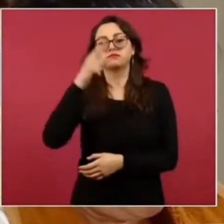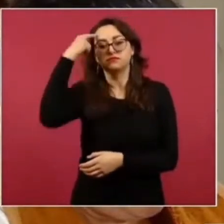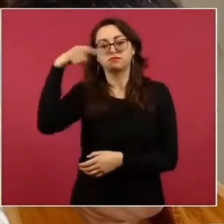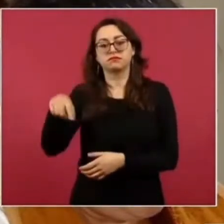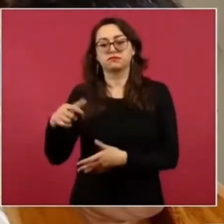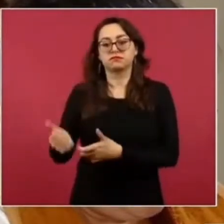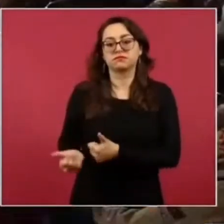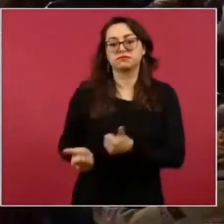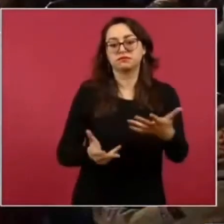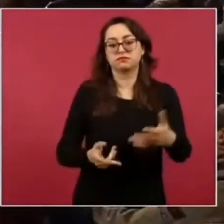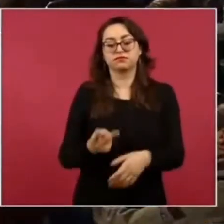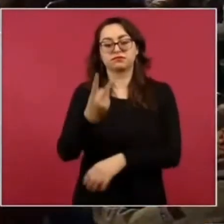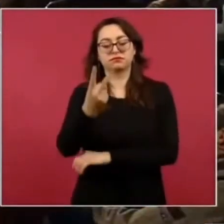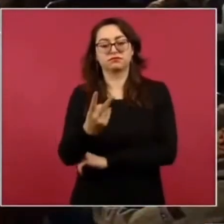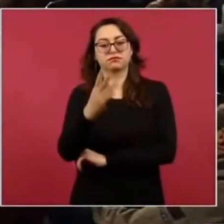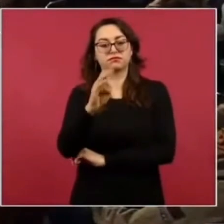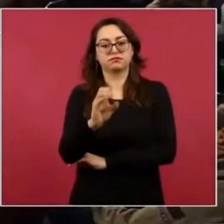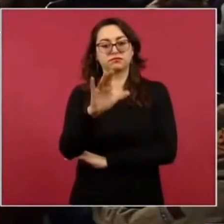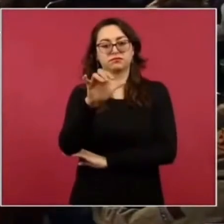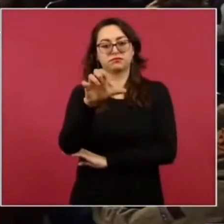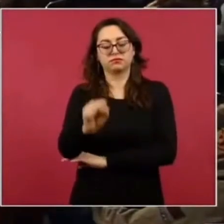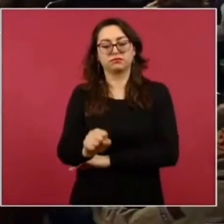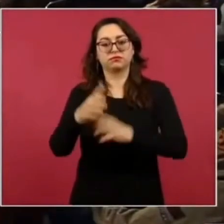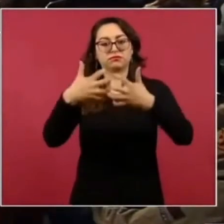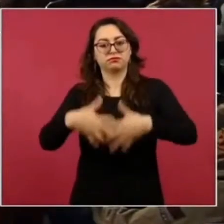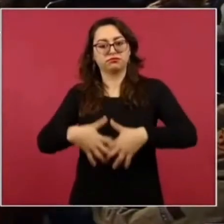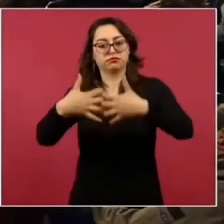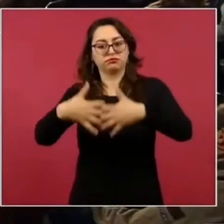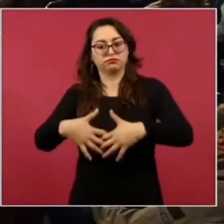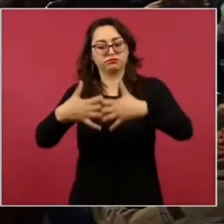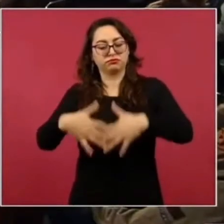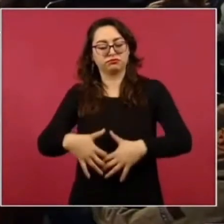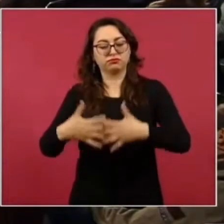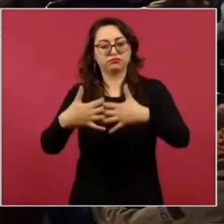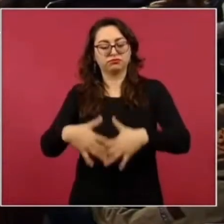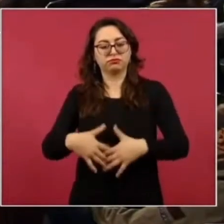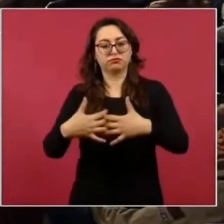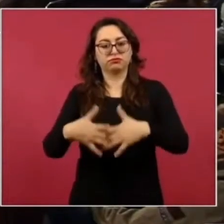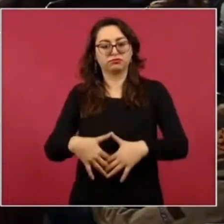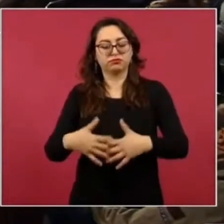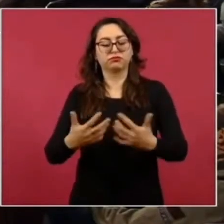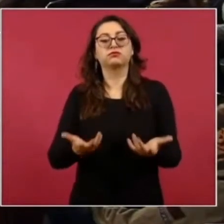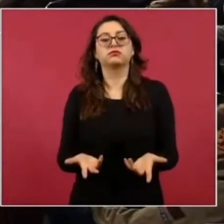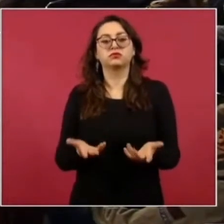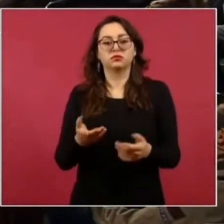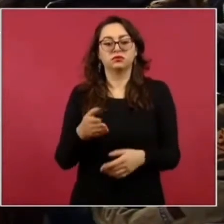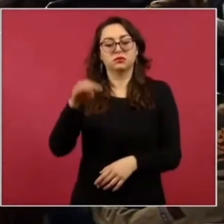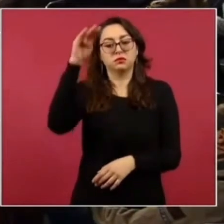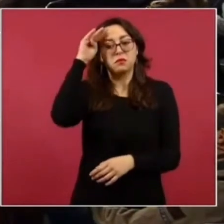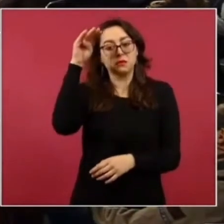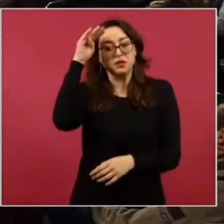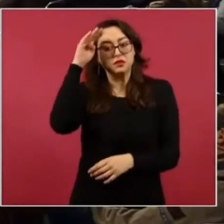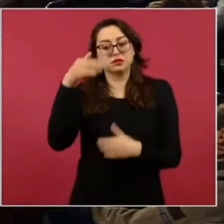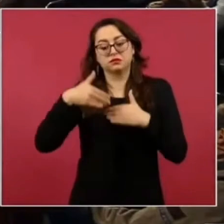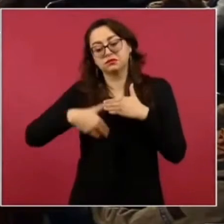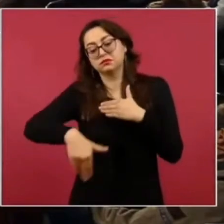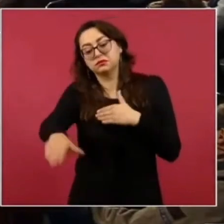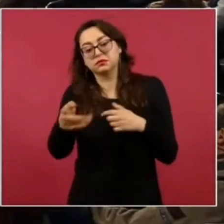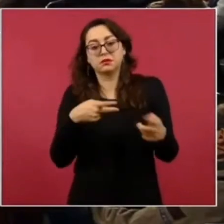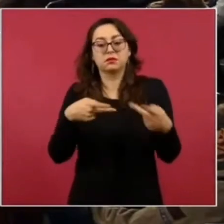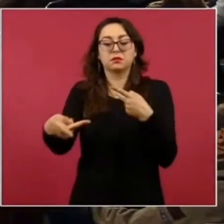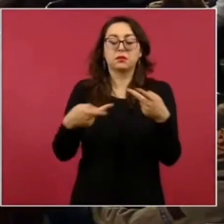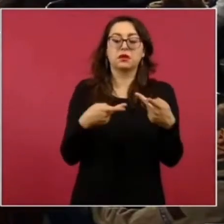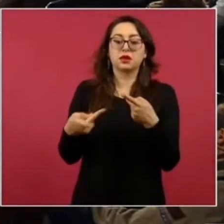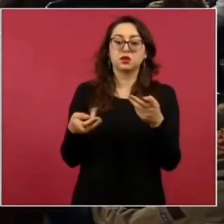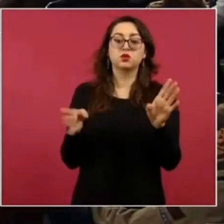refinería, sosteniendo entonces la producción, exploración y producción. ¿Qué se tiene preparado, señor presidente, para